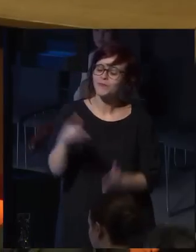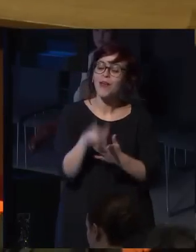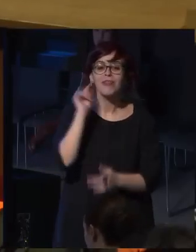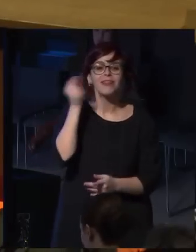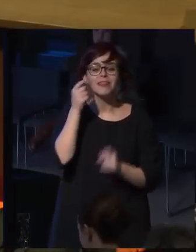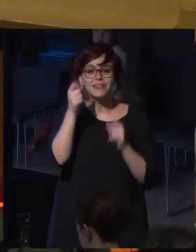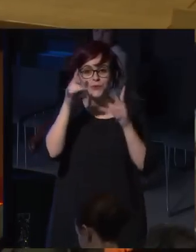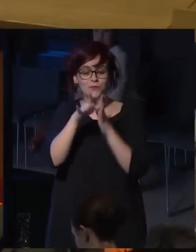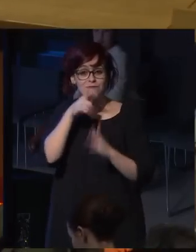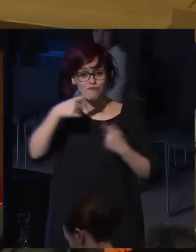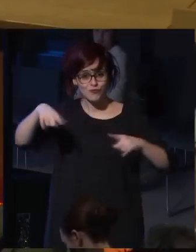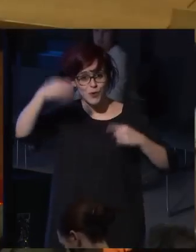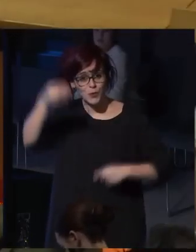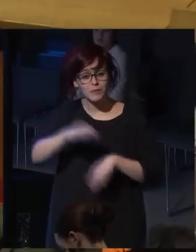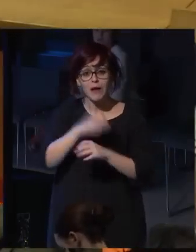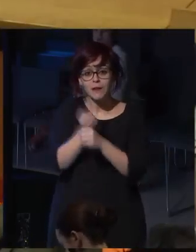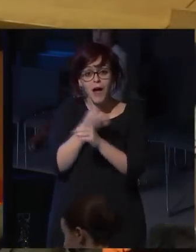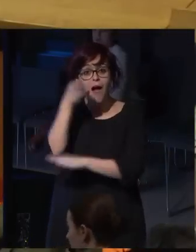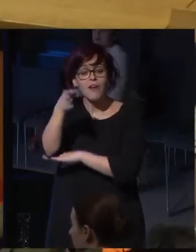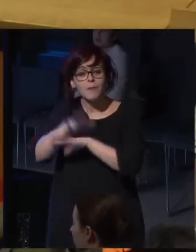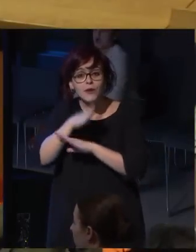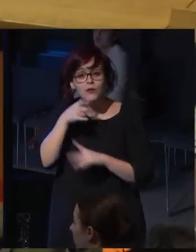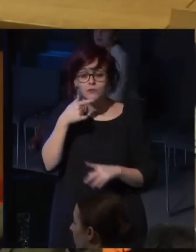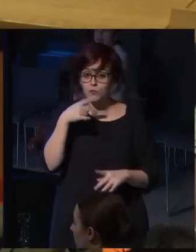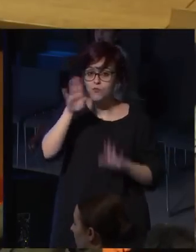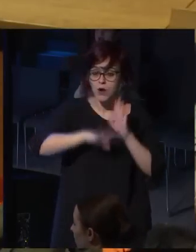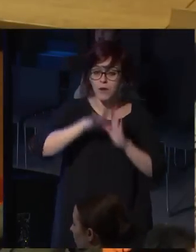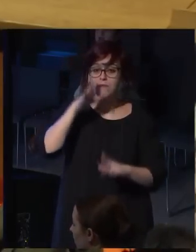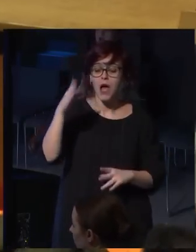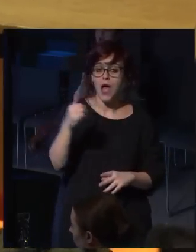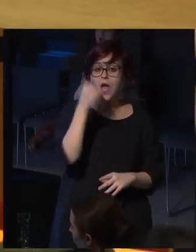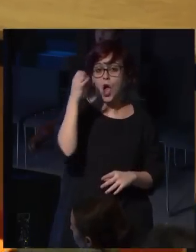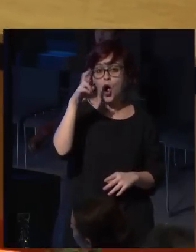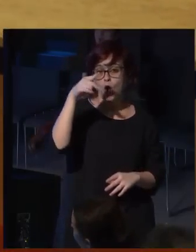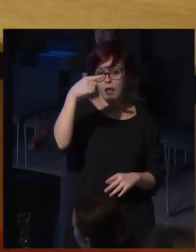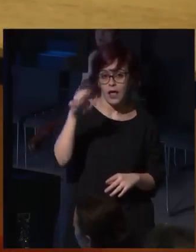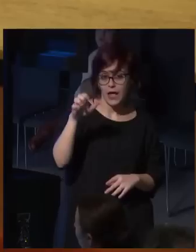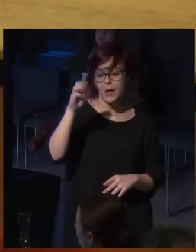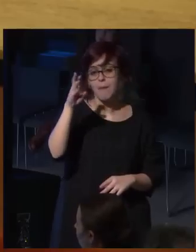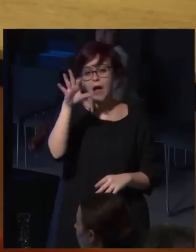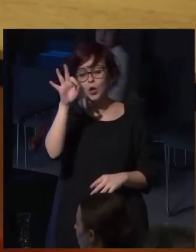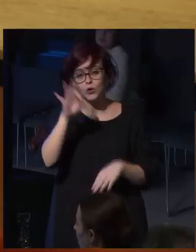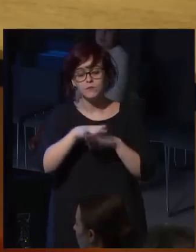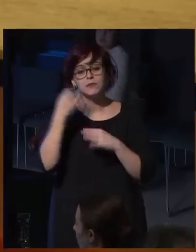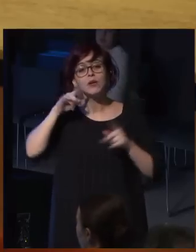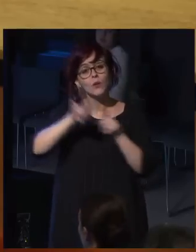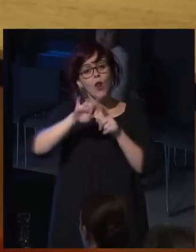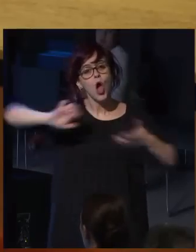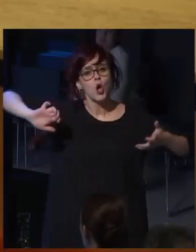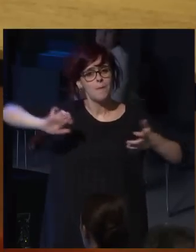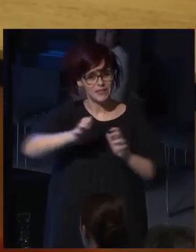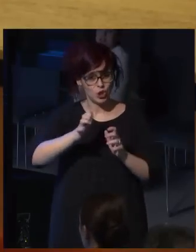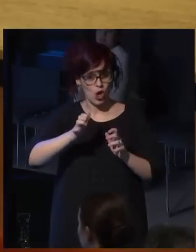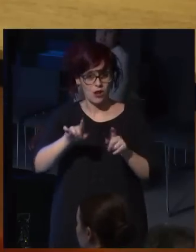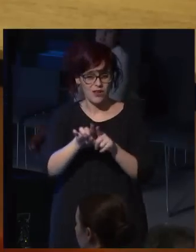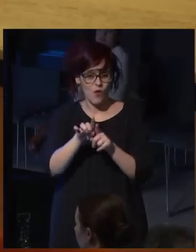buena música cuando vas a trabajar. Pero hay un problema con la radio, que lo han dicho también Jorge, Paco, hablando de ese aparato extraño que se llama compresor. Y es